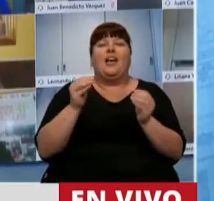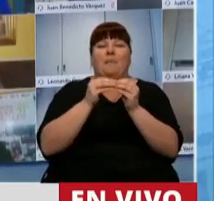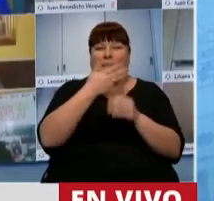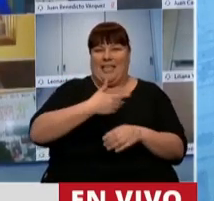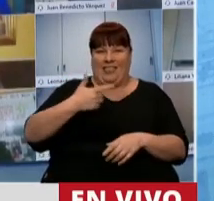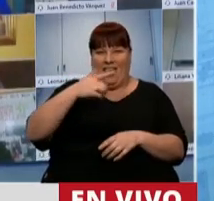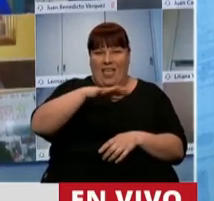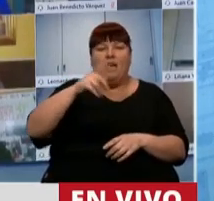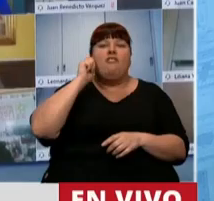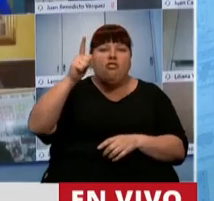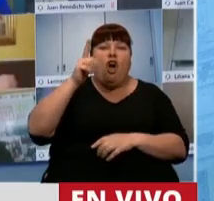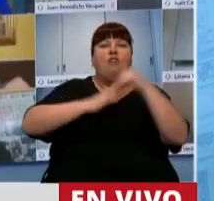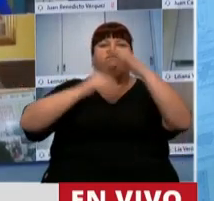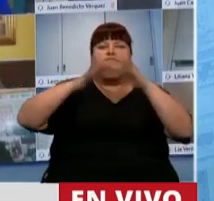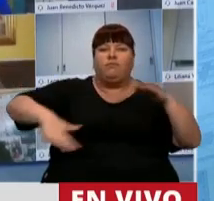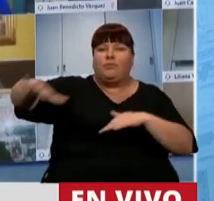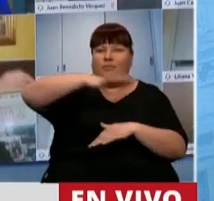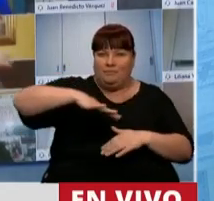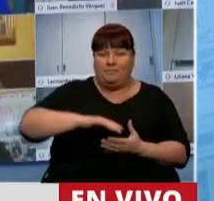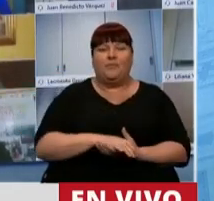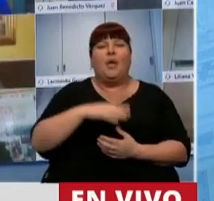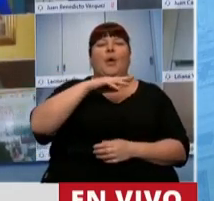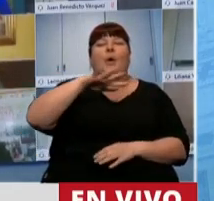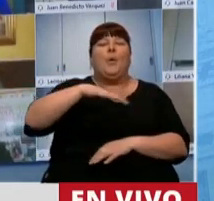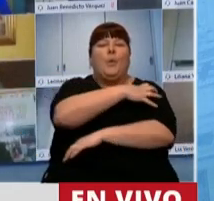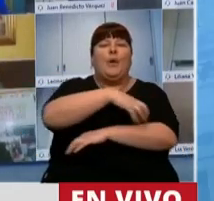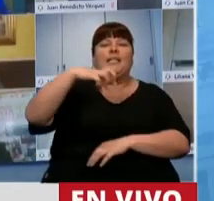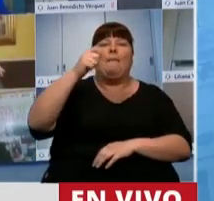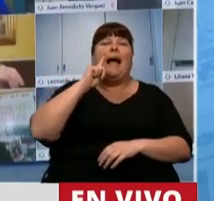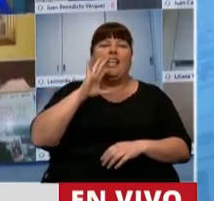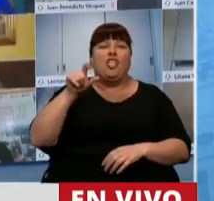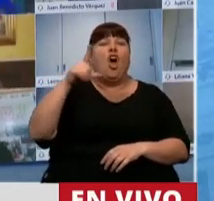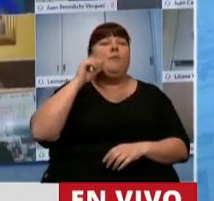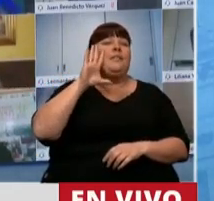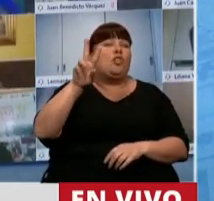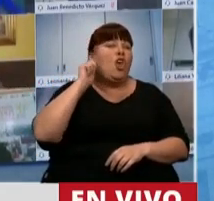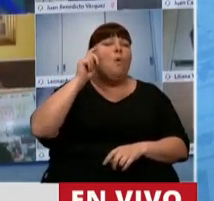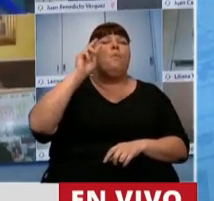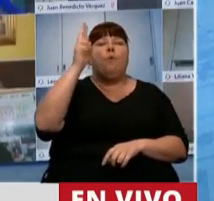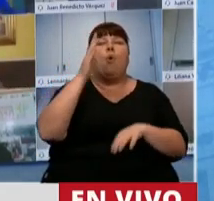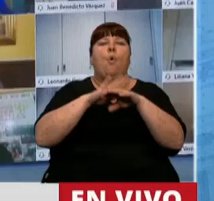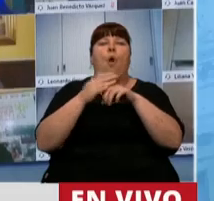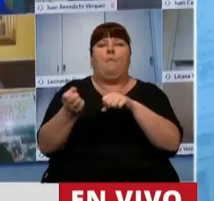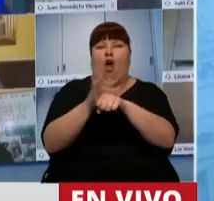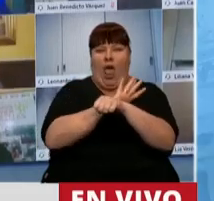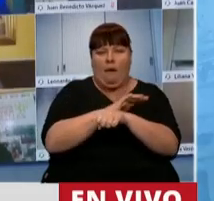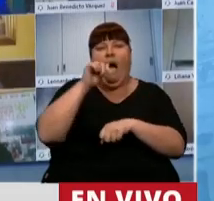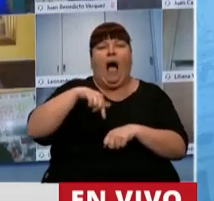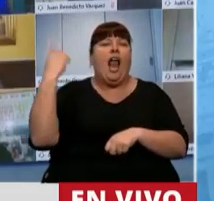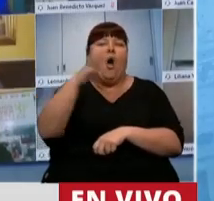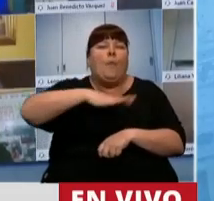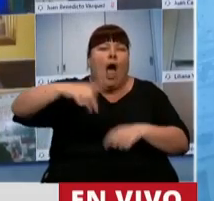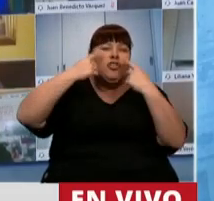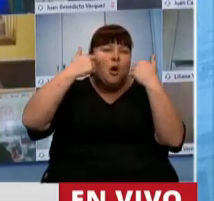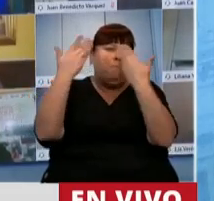Cámara, la urbanización de la Villa Palito. Bueno, el padre Bachi, con 52 años, murió por COVID y hoy lo está llorando todo